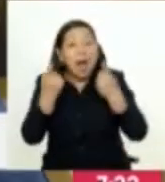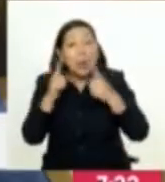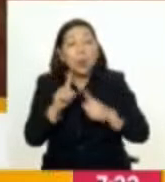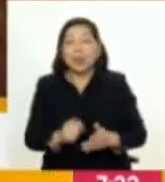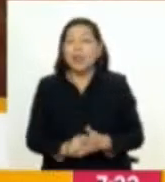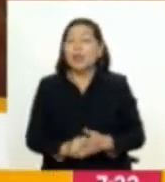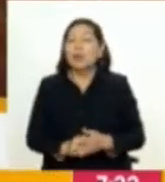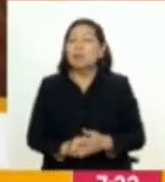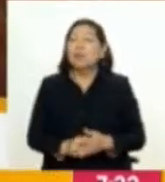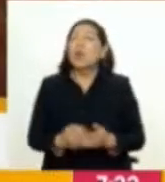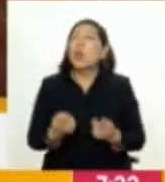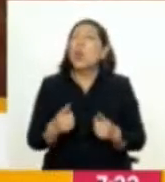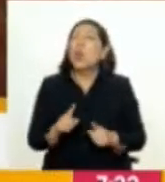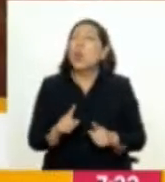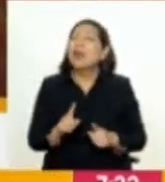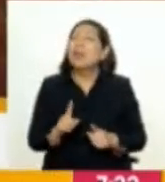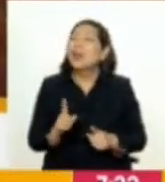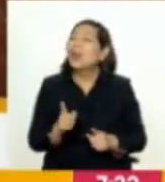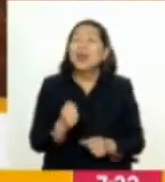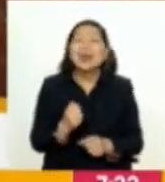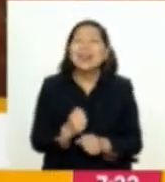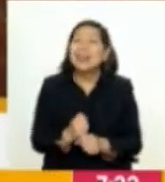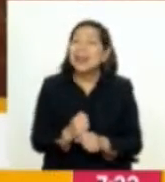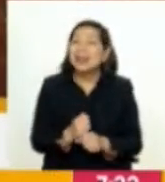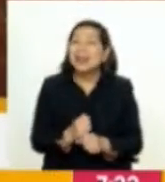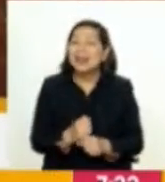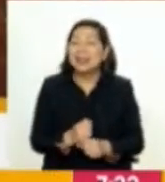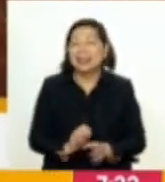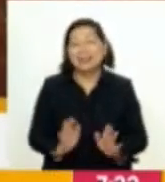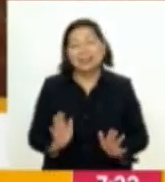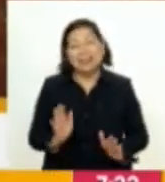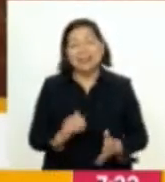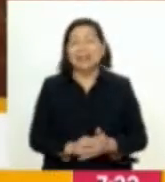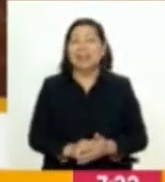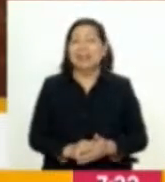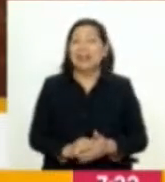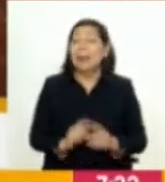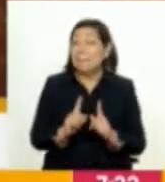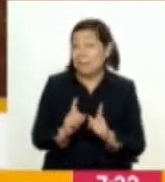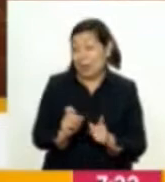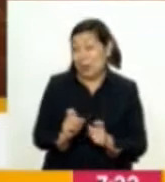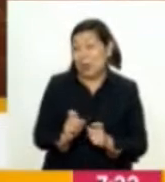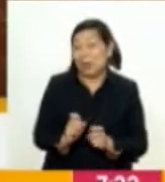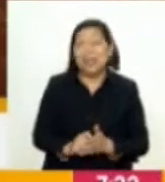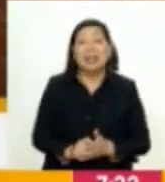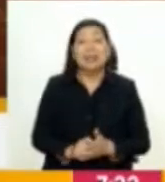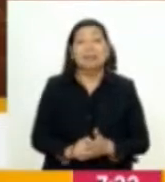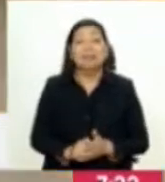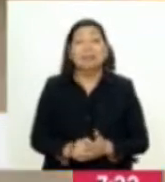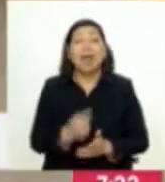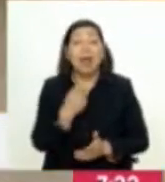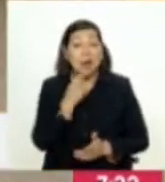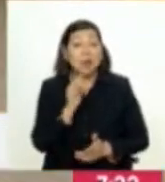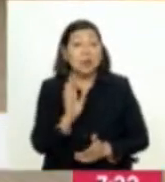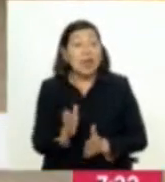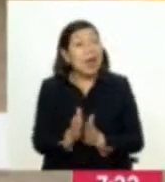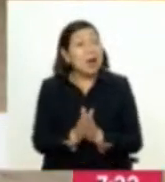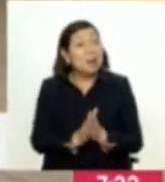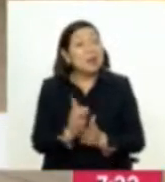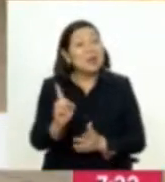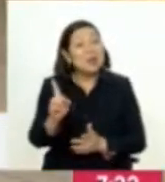ese mecanismo desde cuándo no funciona? Y aprovecho para preguntar, quizás esta es una pregunta para Max Hernández, pero igual